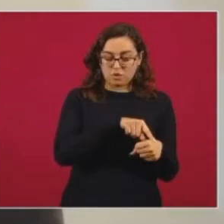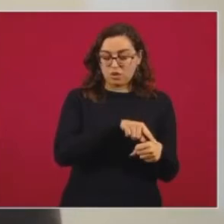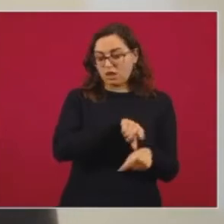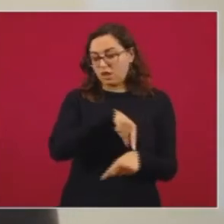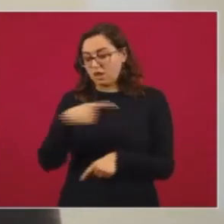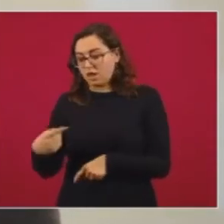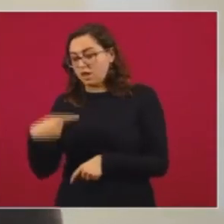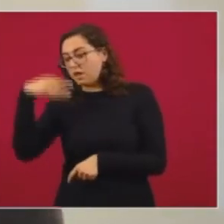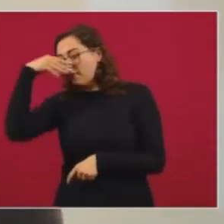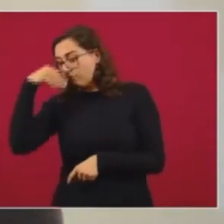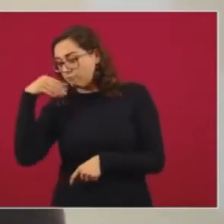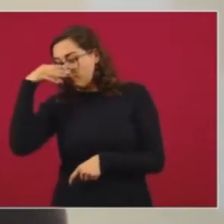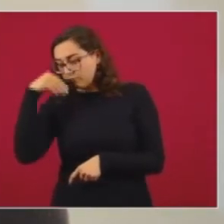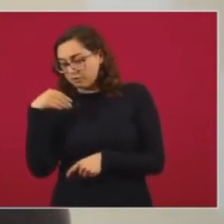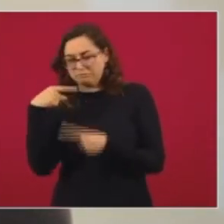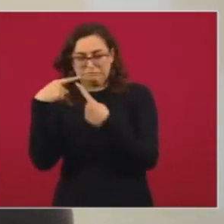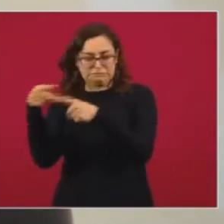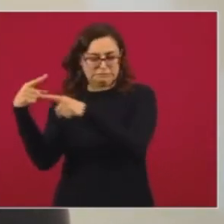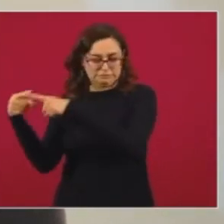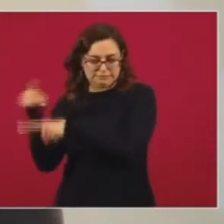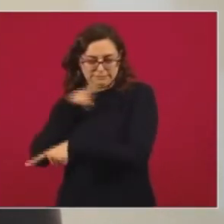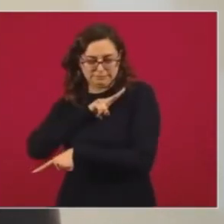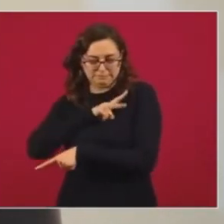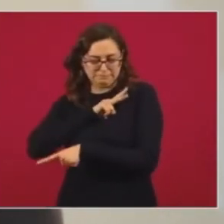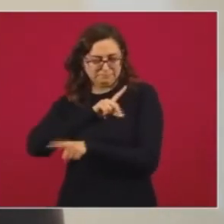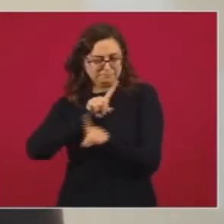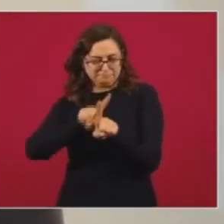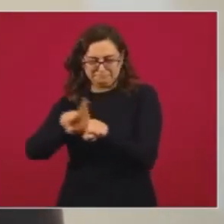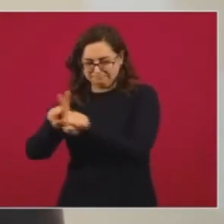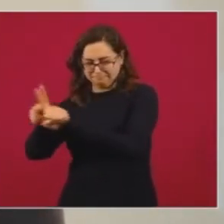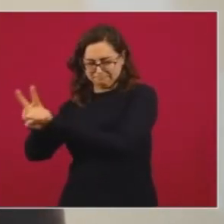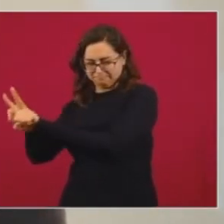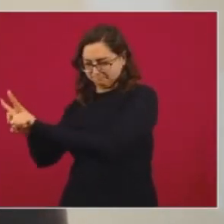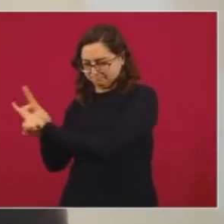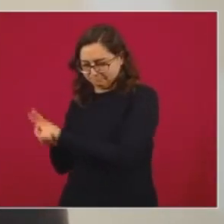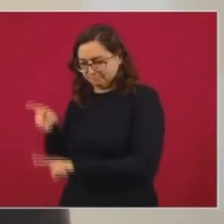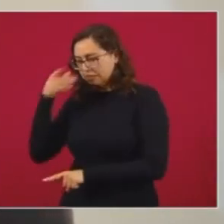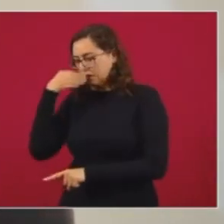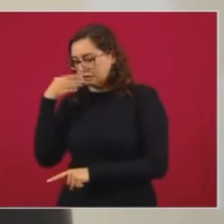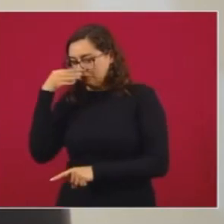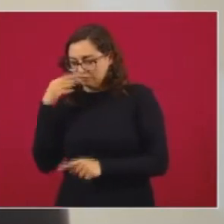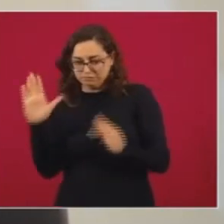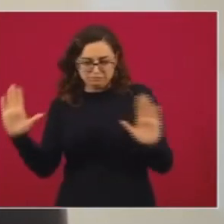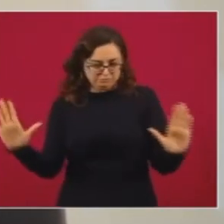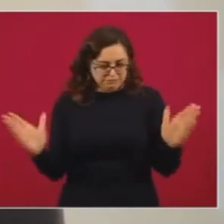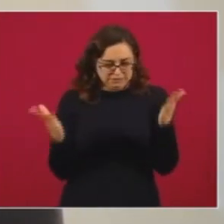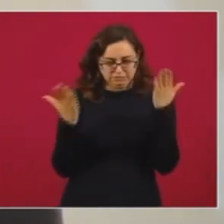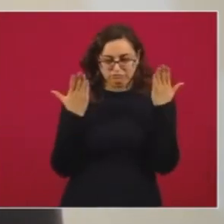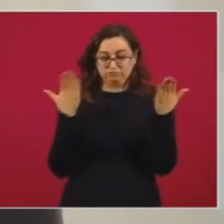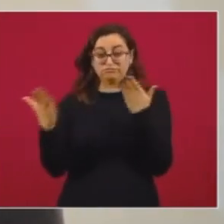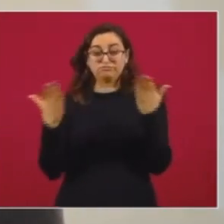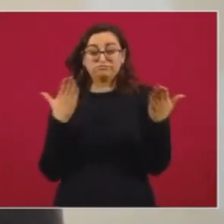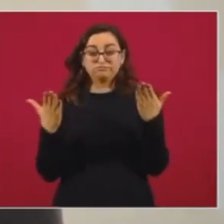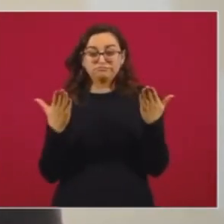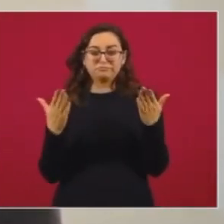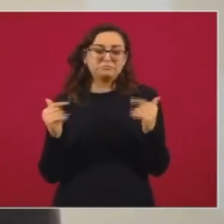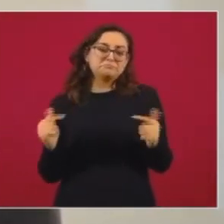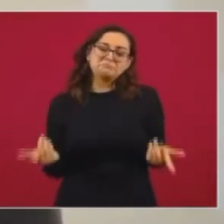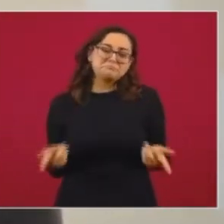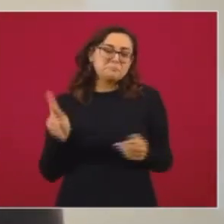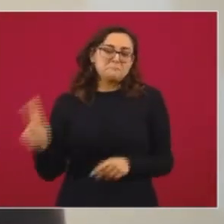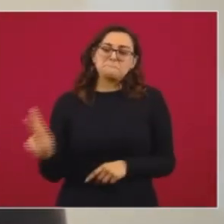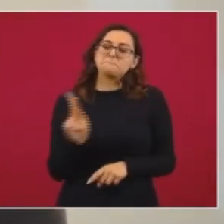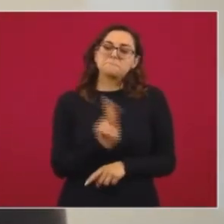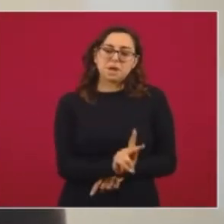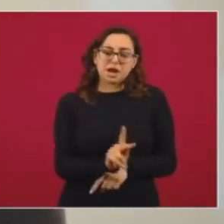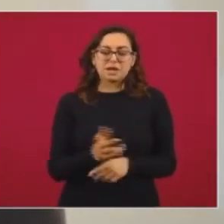y la influenza causada por los diferentes tipos y subtipos de virus de la influenza, todos normalmente van a iniciar